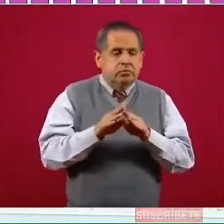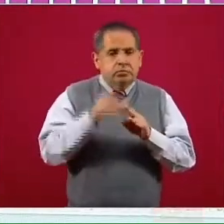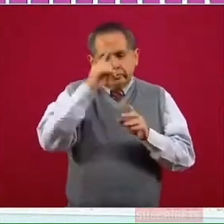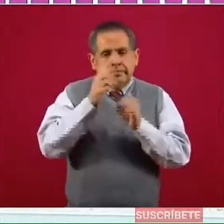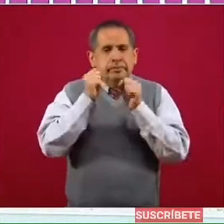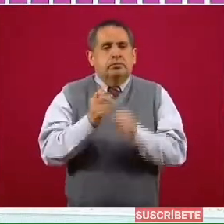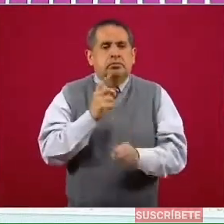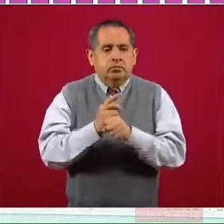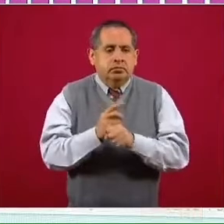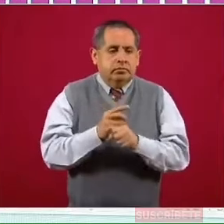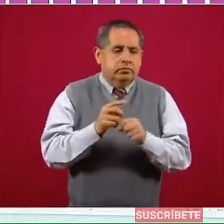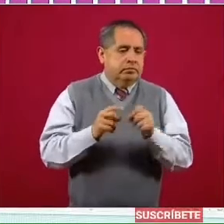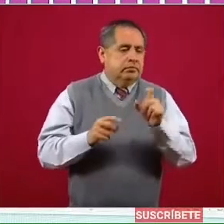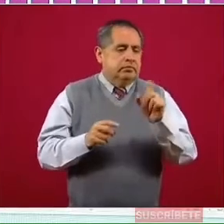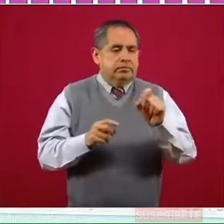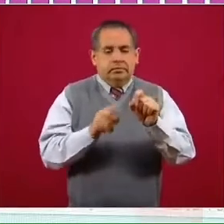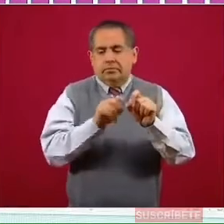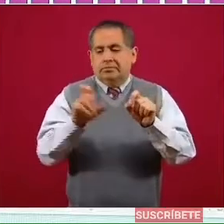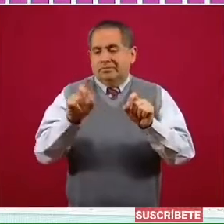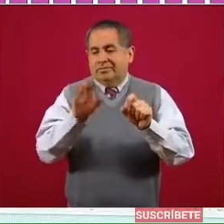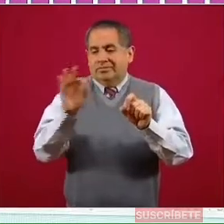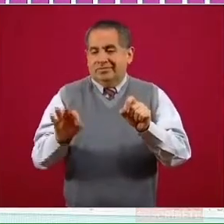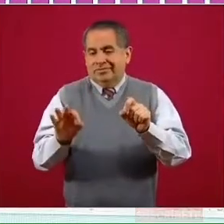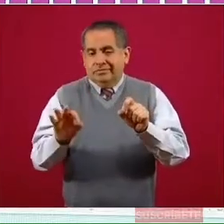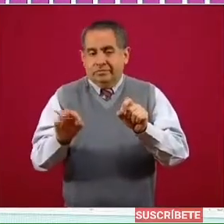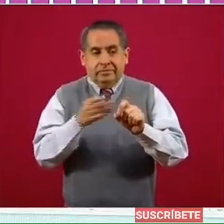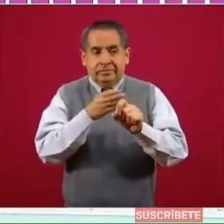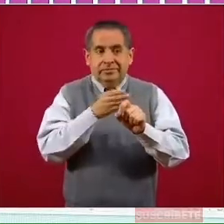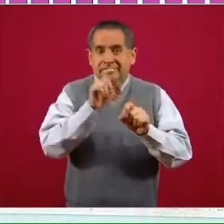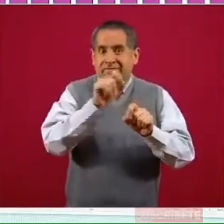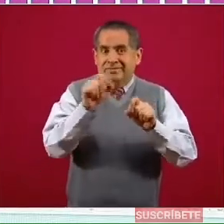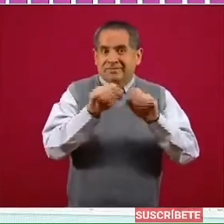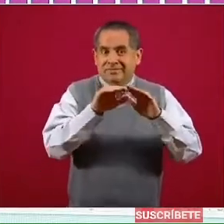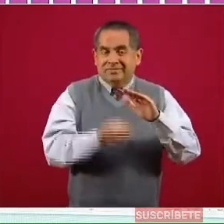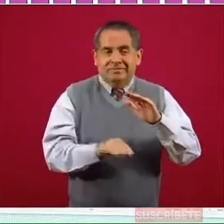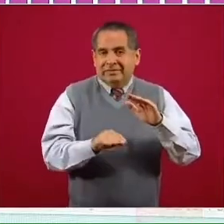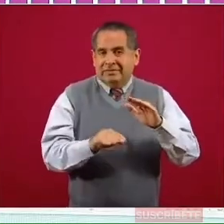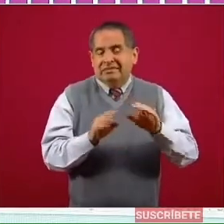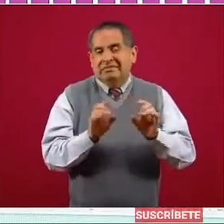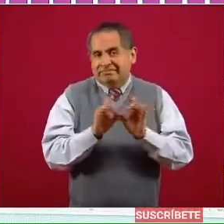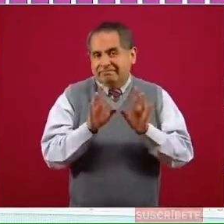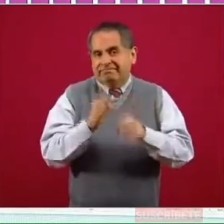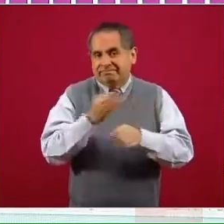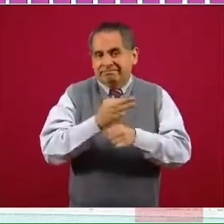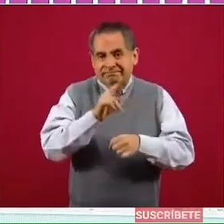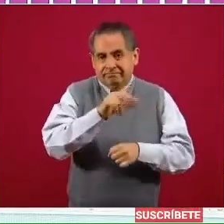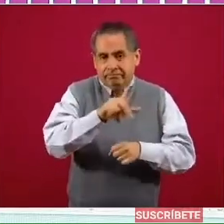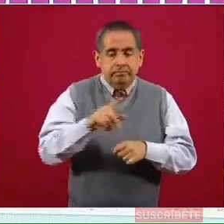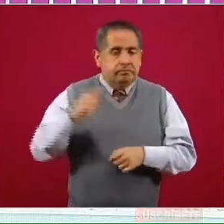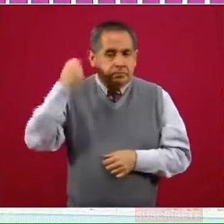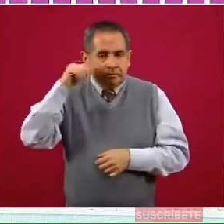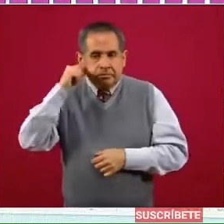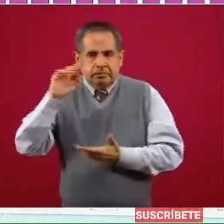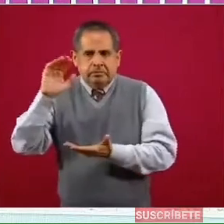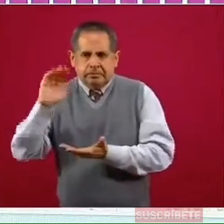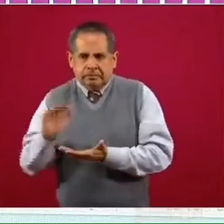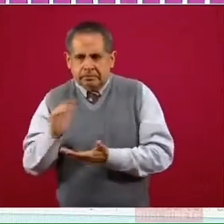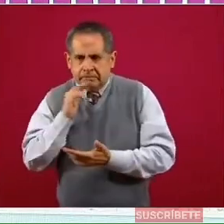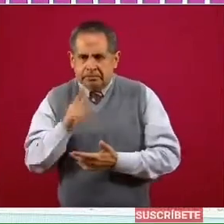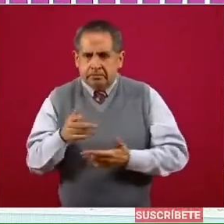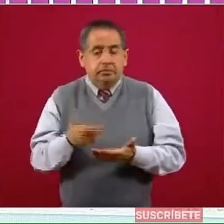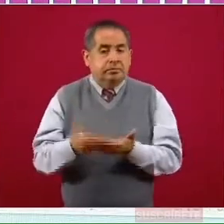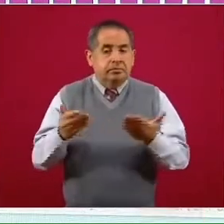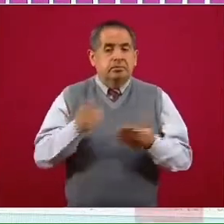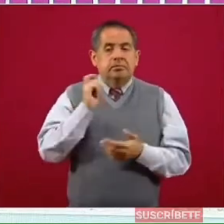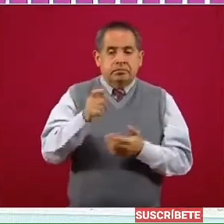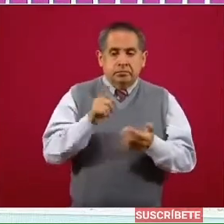20 y 30%, lo deseable es que no esté por debajo de 20%. Con Tabasco ya lo logramos. Pero